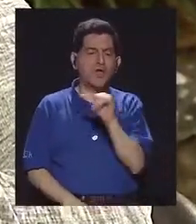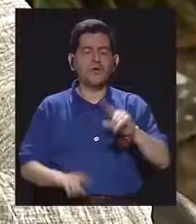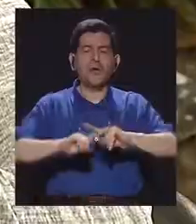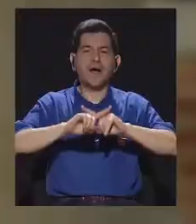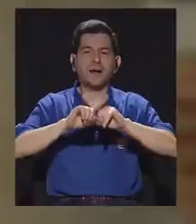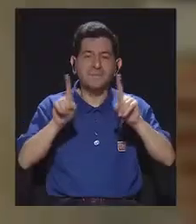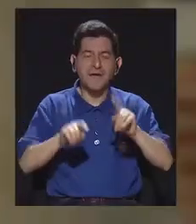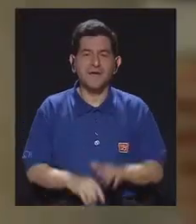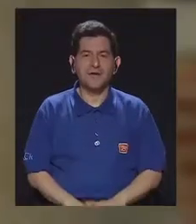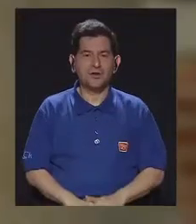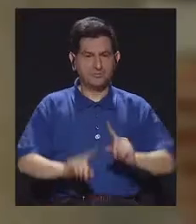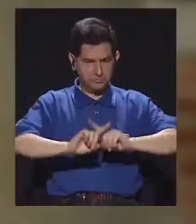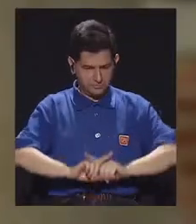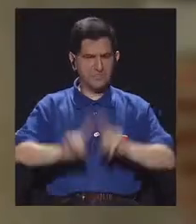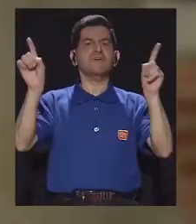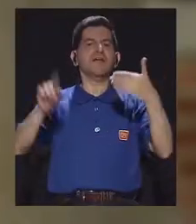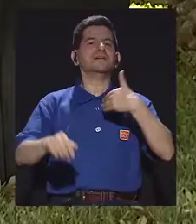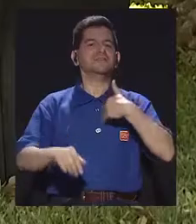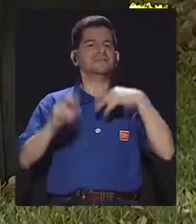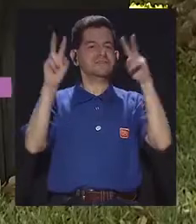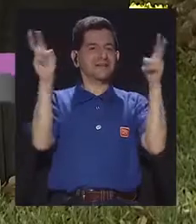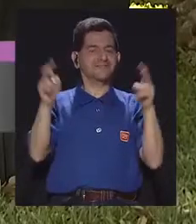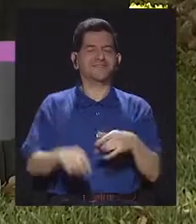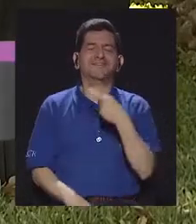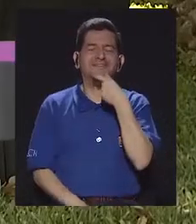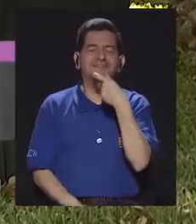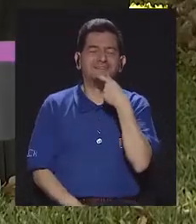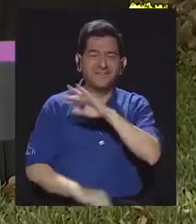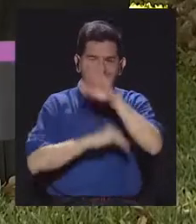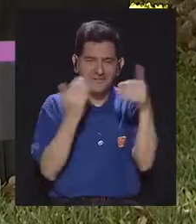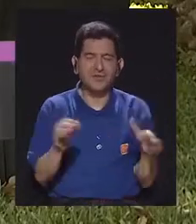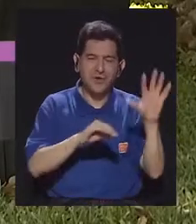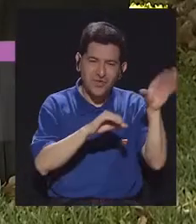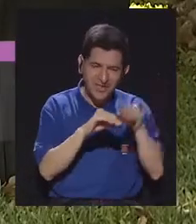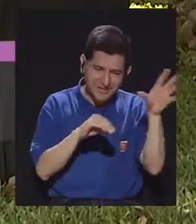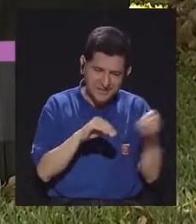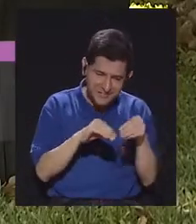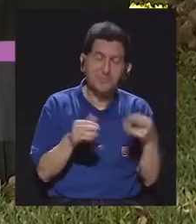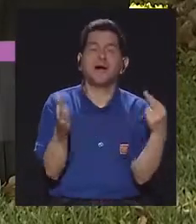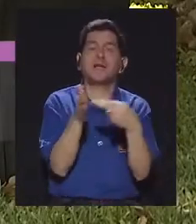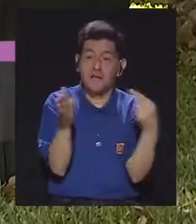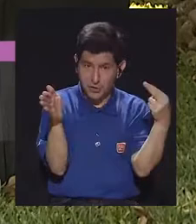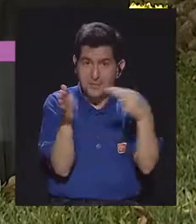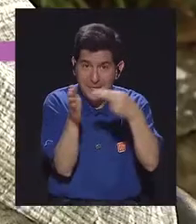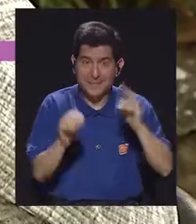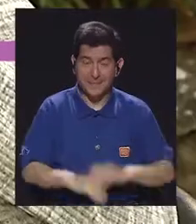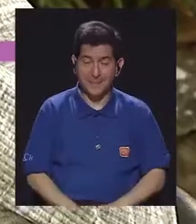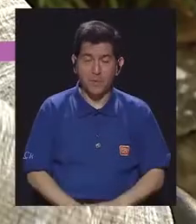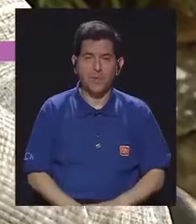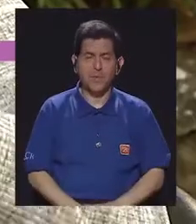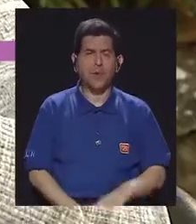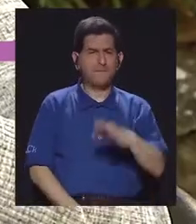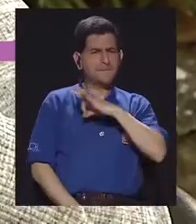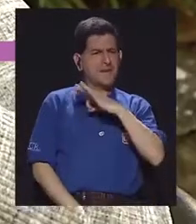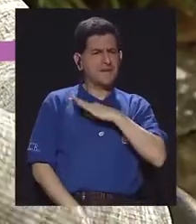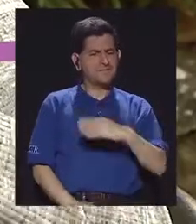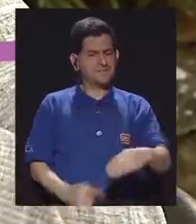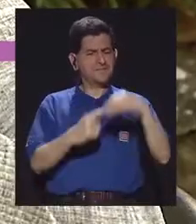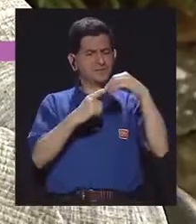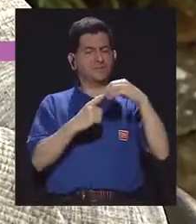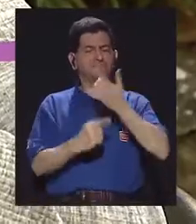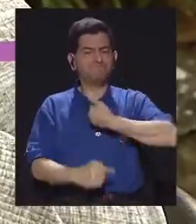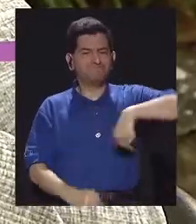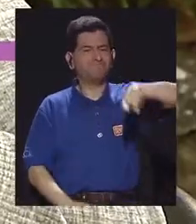diferentes. Entonces todos van sumando y al final de cuentas, repito, el mayor beneficiado